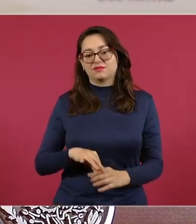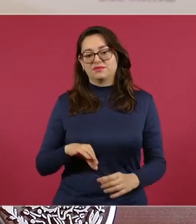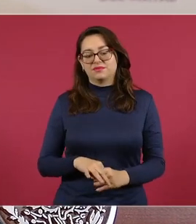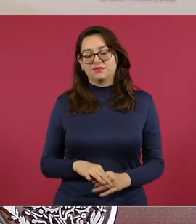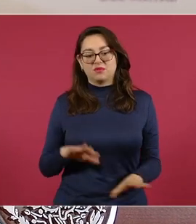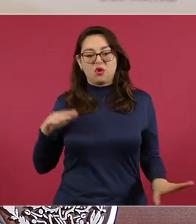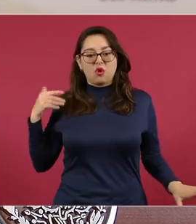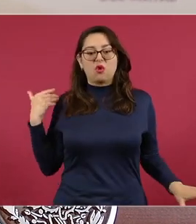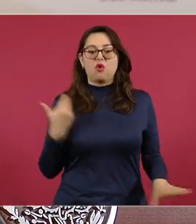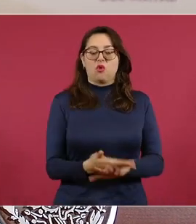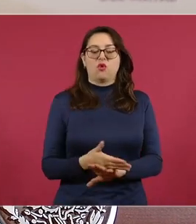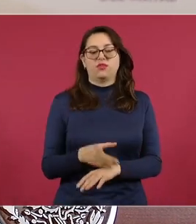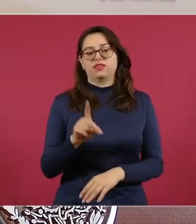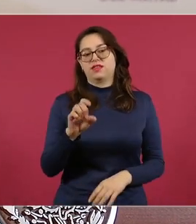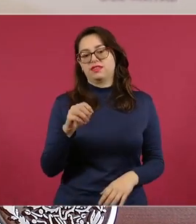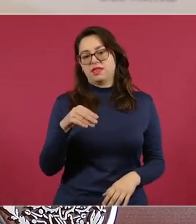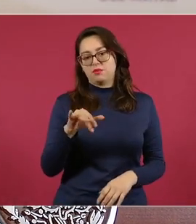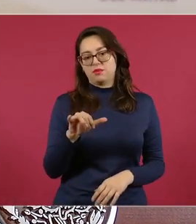antidemocráticos.